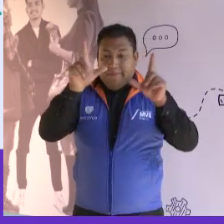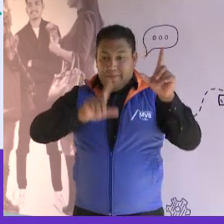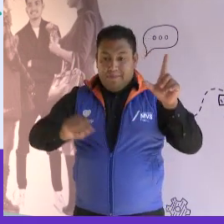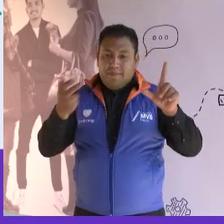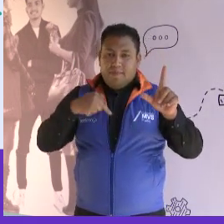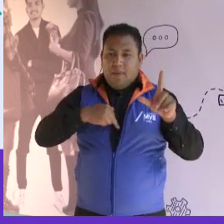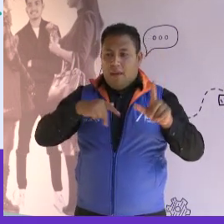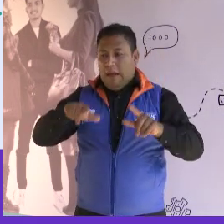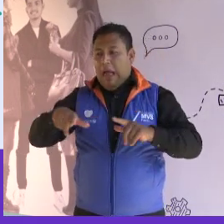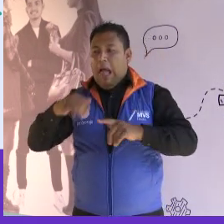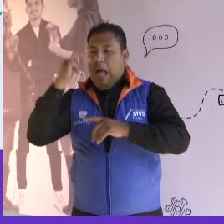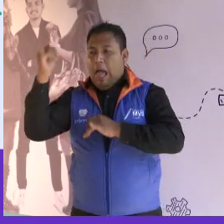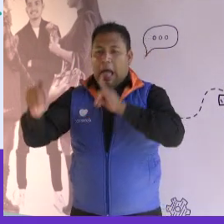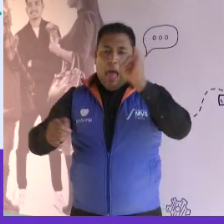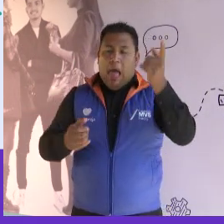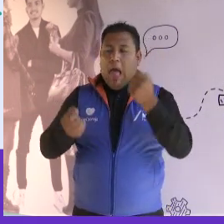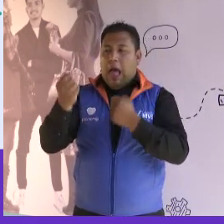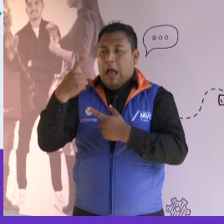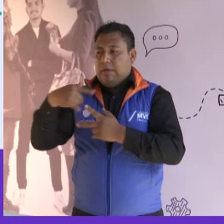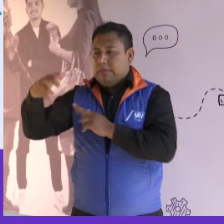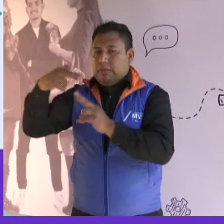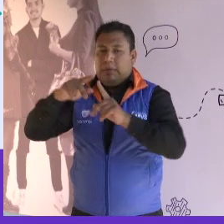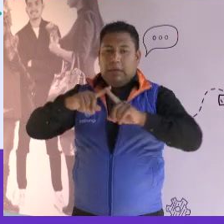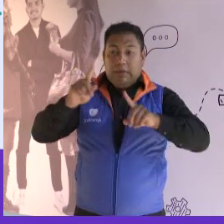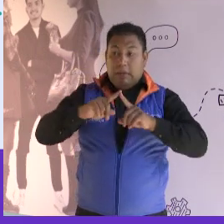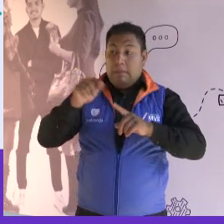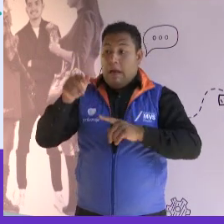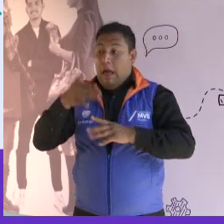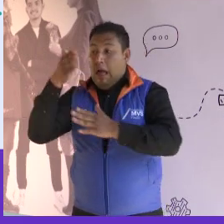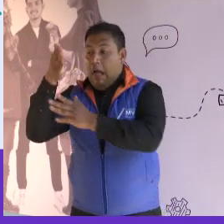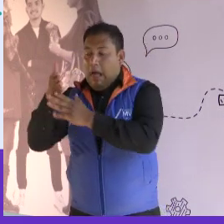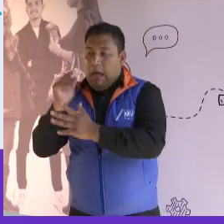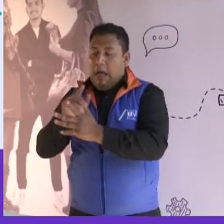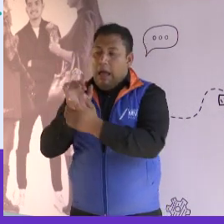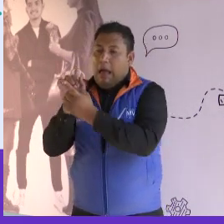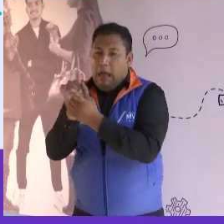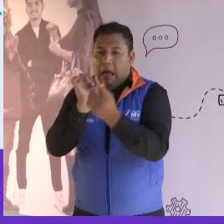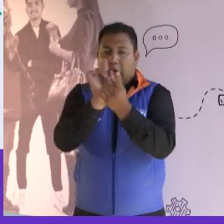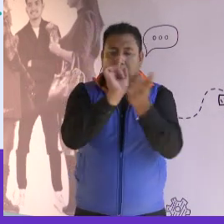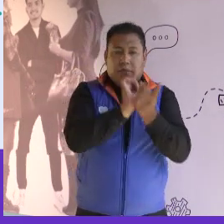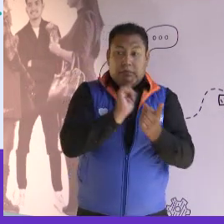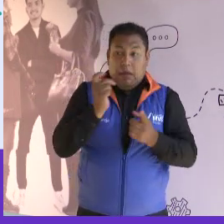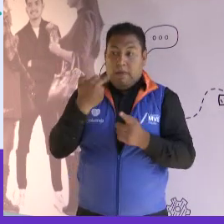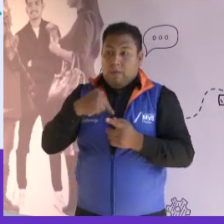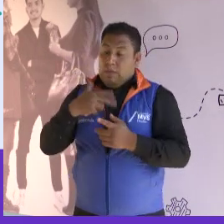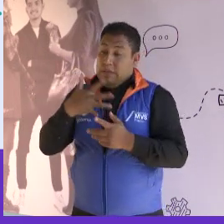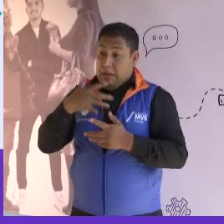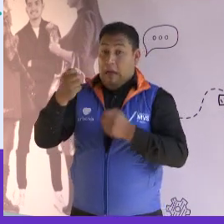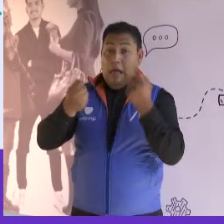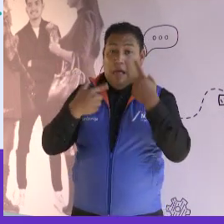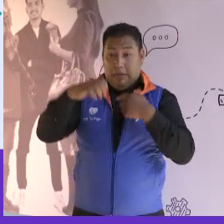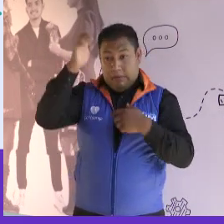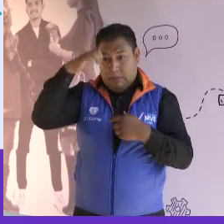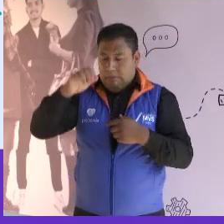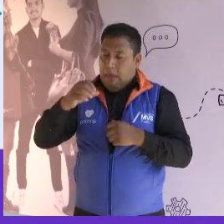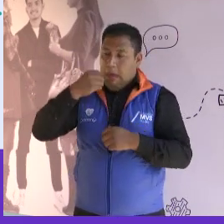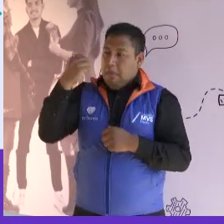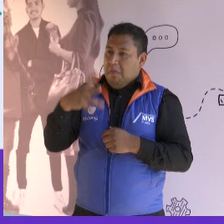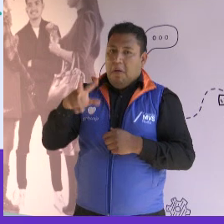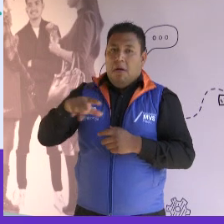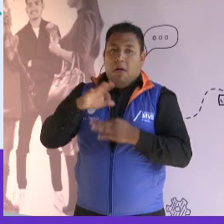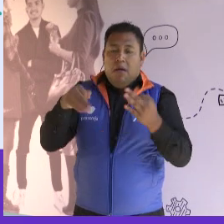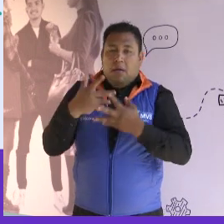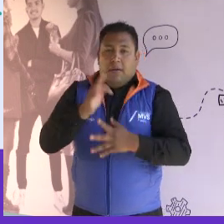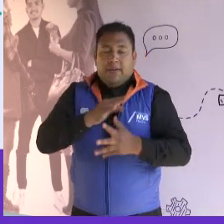organizaciones locales, la verdad es que hemos aprendido un montón, pero también hemos tenido como otras experiencias en donde como que